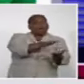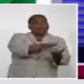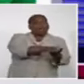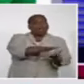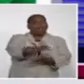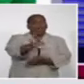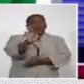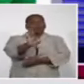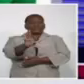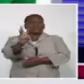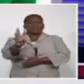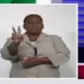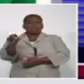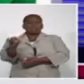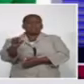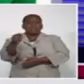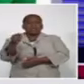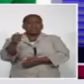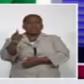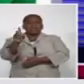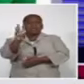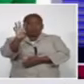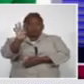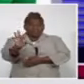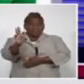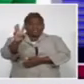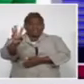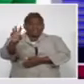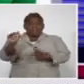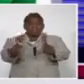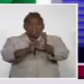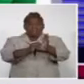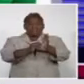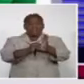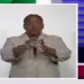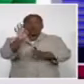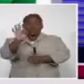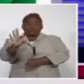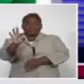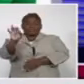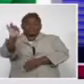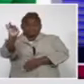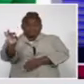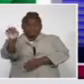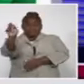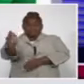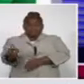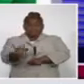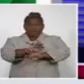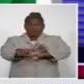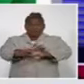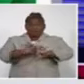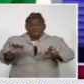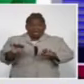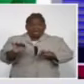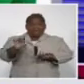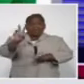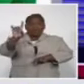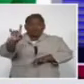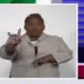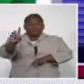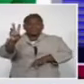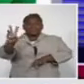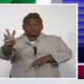83.087 personas que se han recuperado de la enfermedad en nuestro país, que es el 93,9%, pero